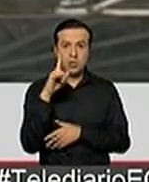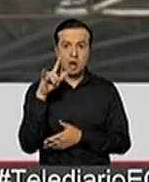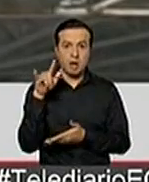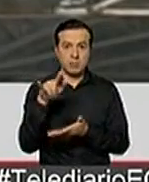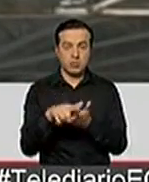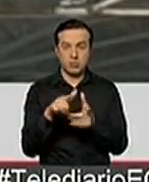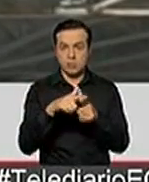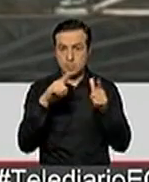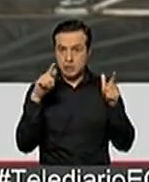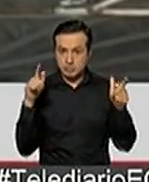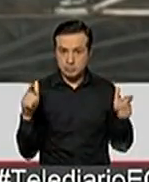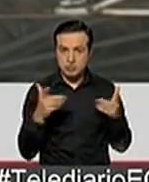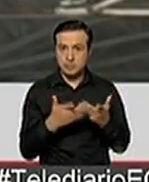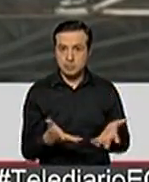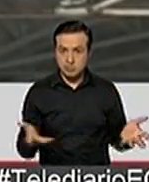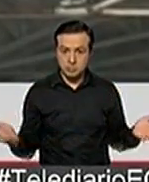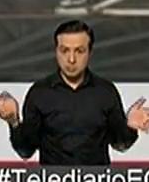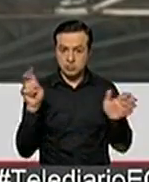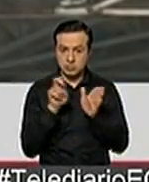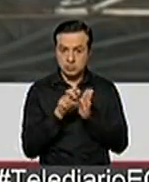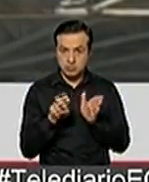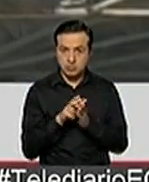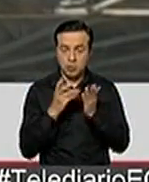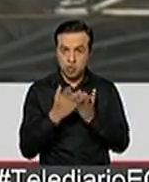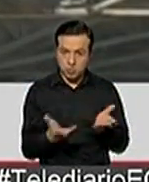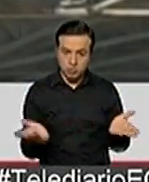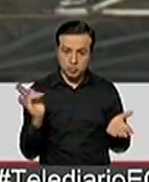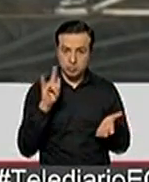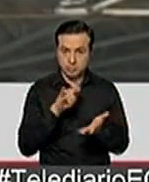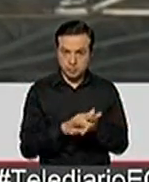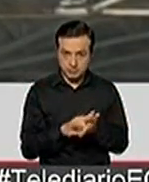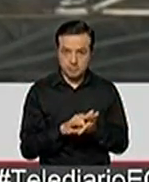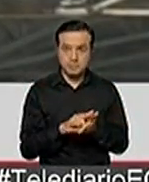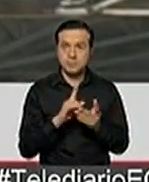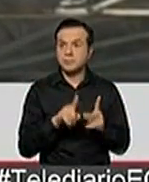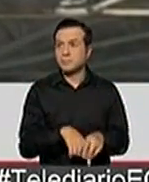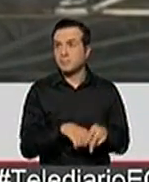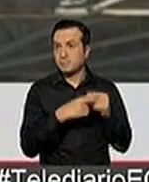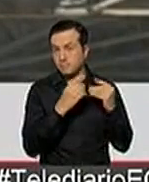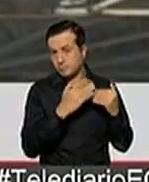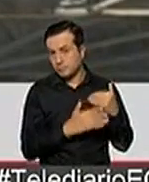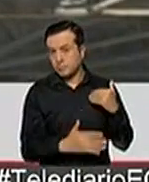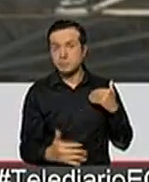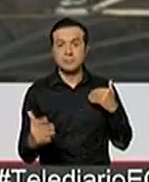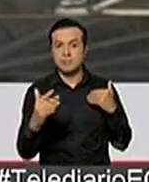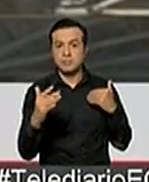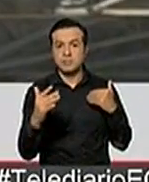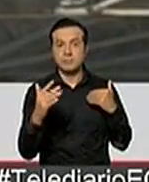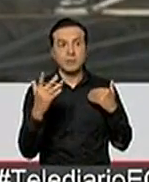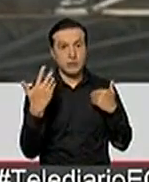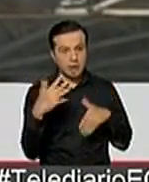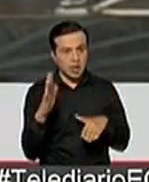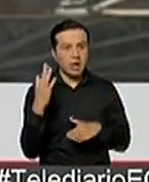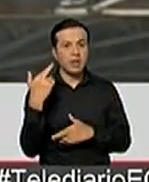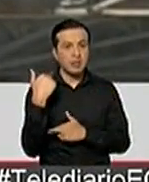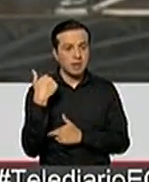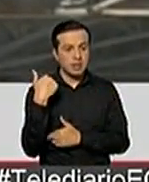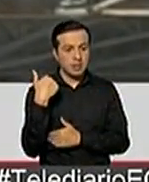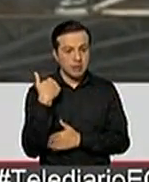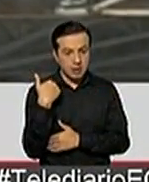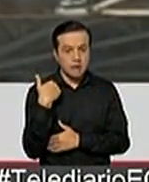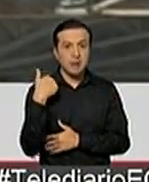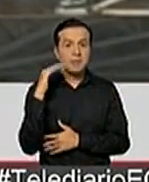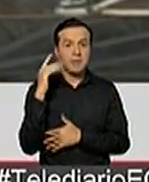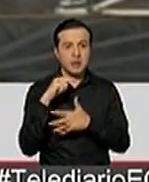pesado para el transporte de tropas y carga. Con lo que se inicia la recuperación de capacidades operativas de la Fuerza